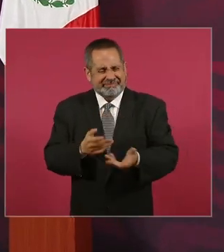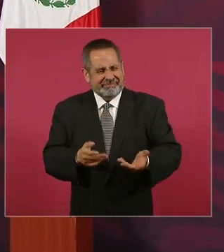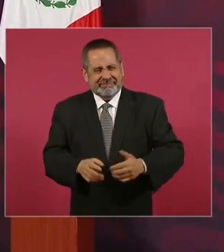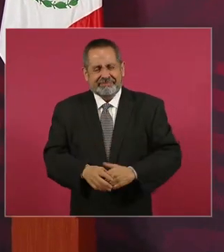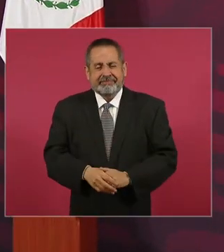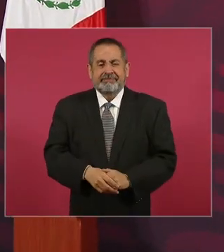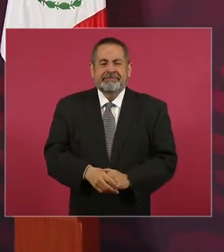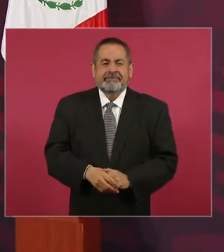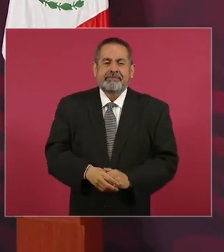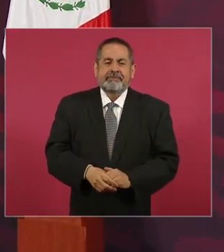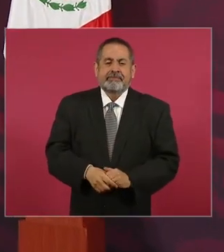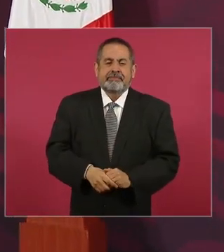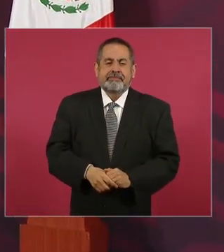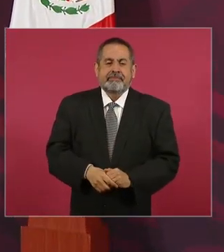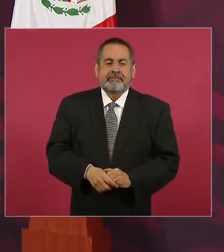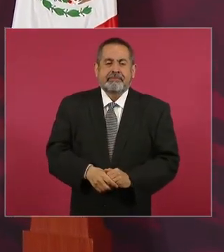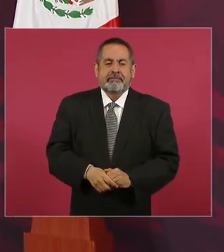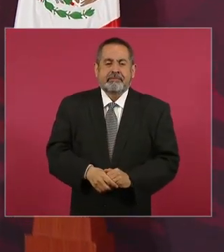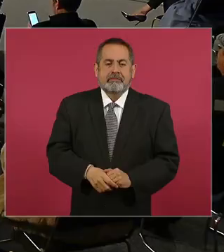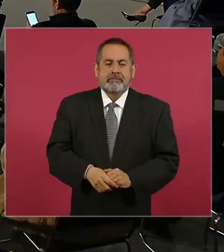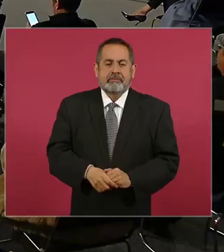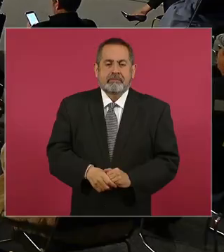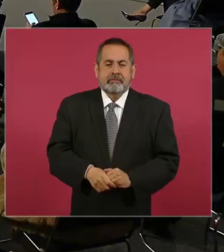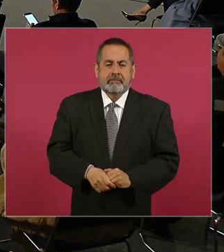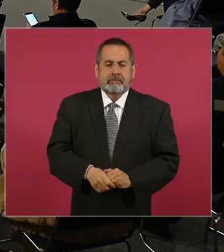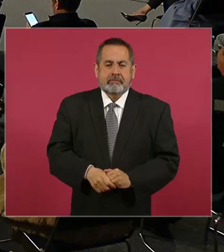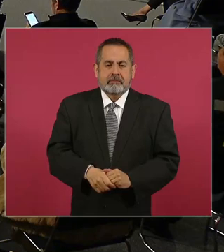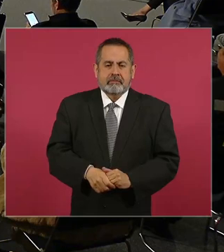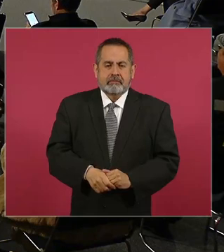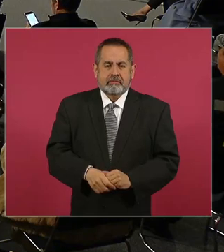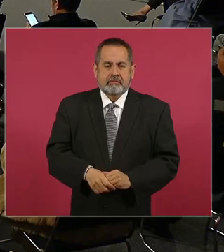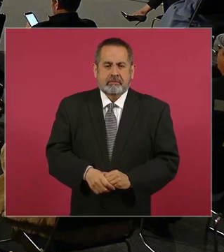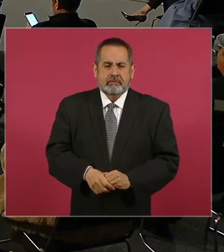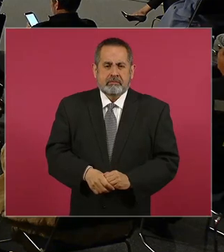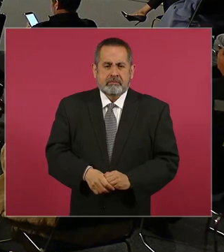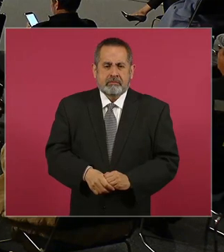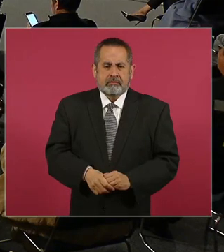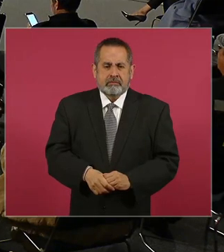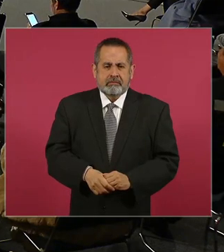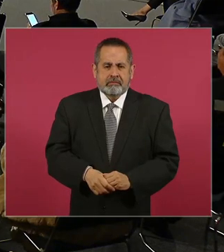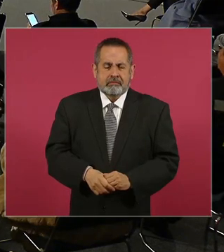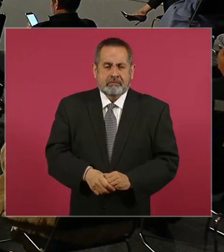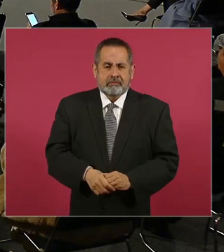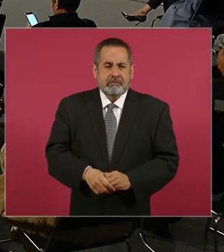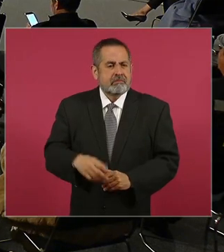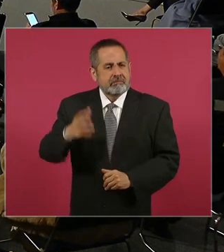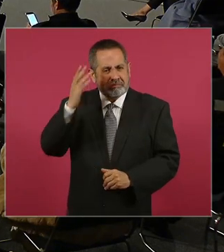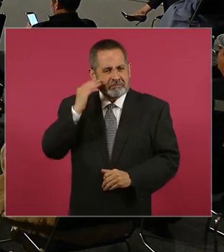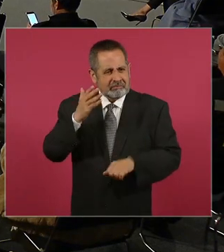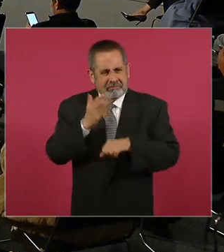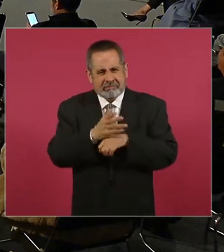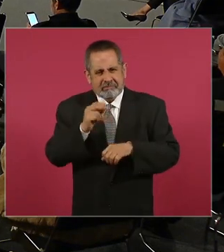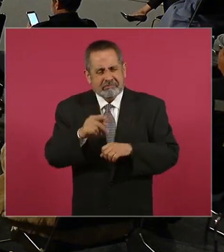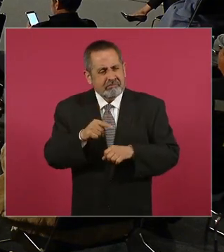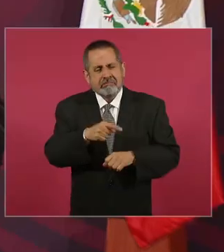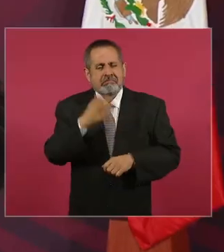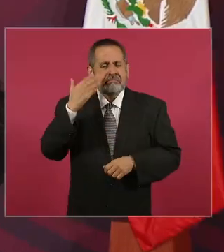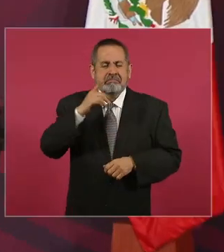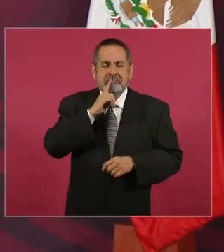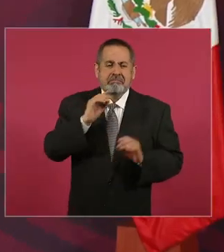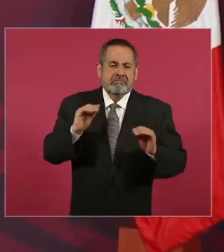Había sanciones. ¿Cómo? Había sanciones. No, no, pero no había sanciones, sino sencillamente,